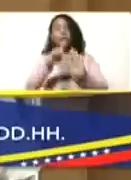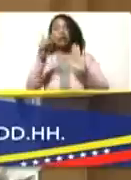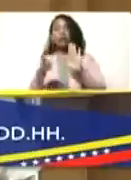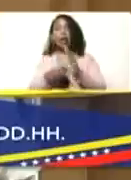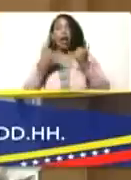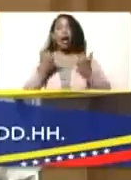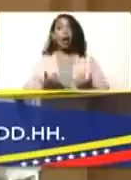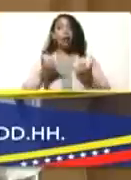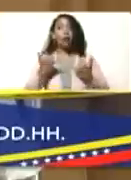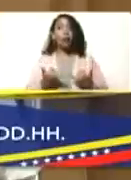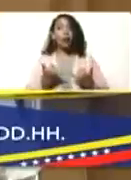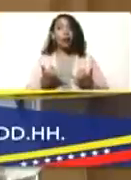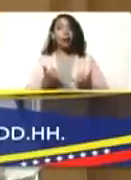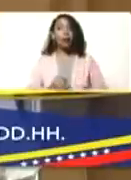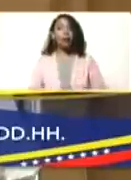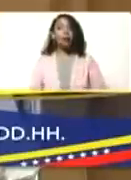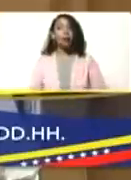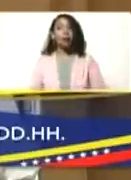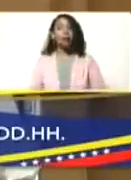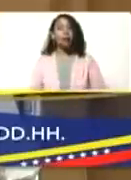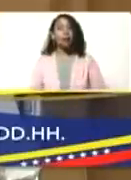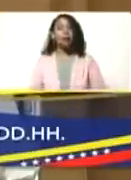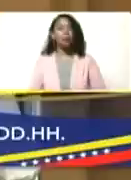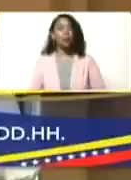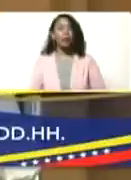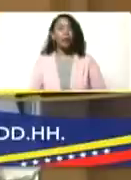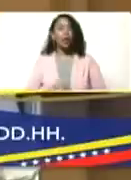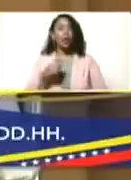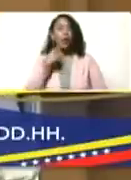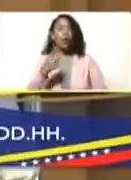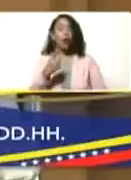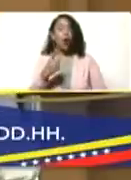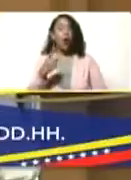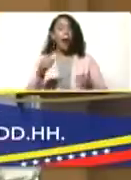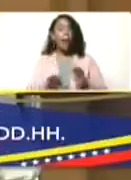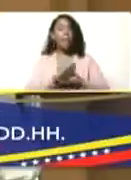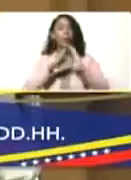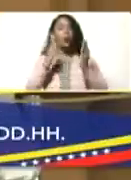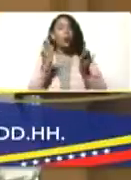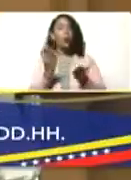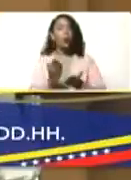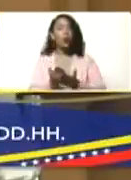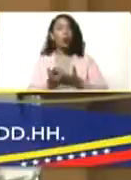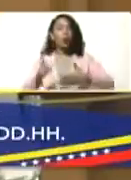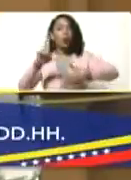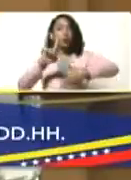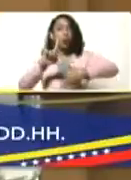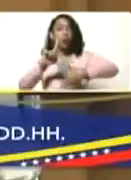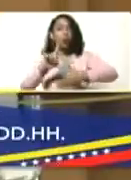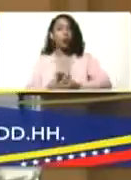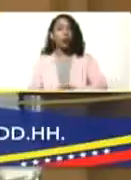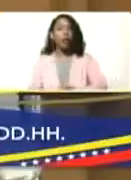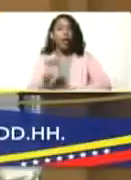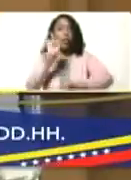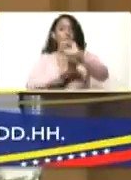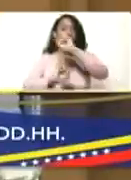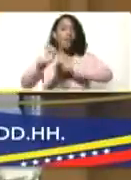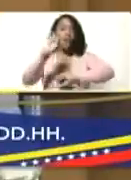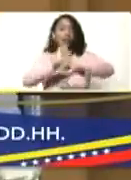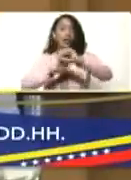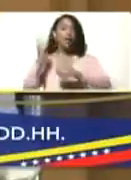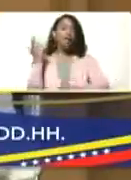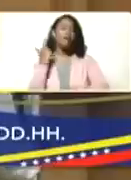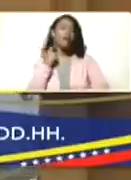vigencia para el progresismo del mundo y sobre todo de América Latina de defender los